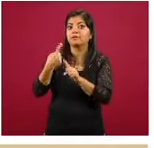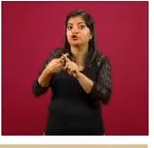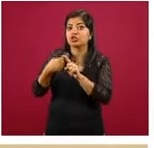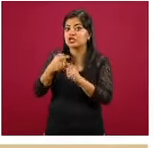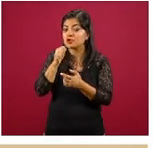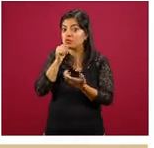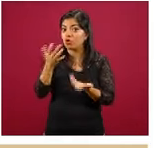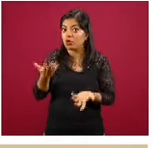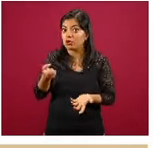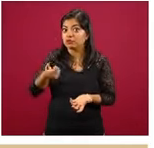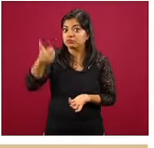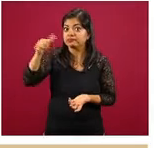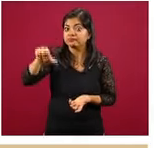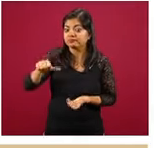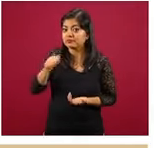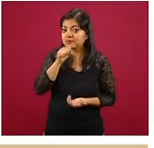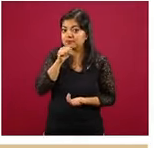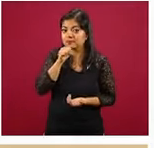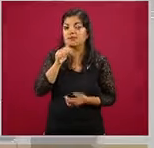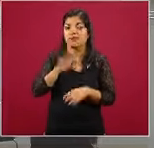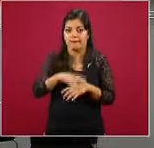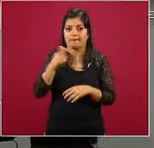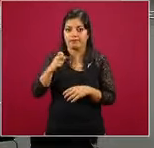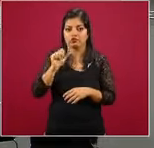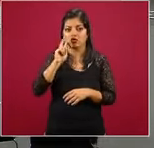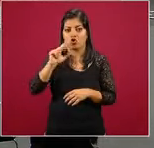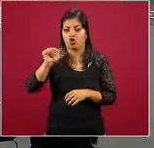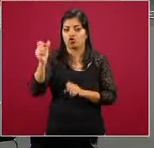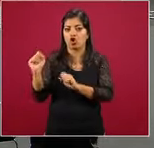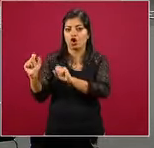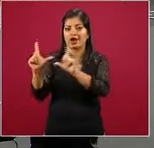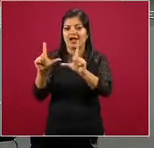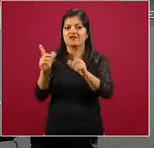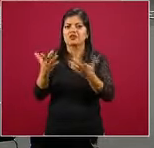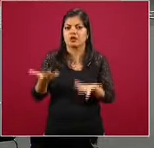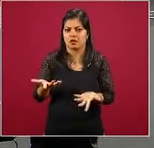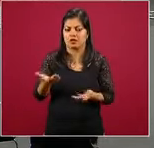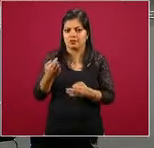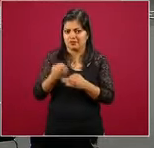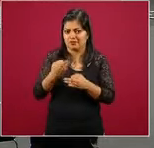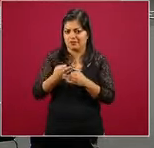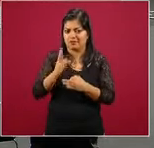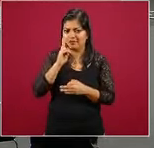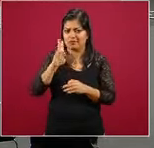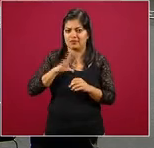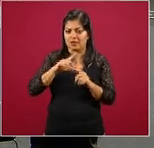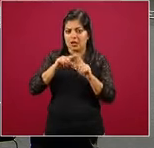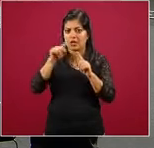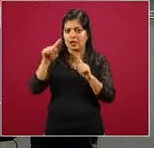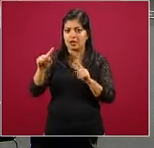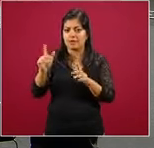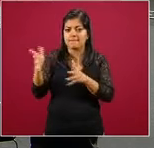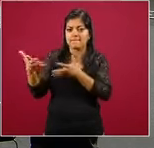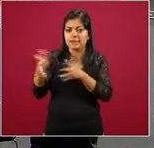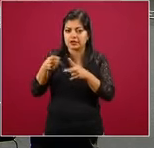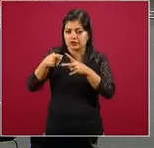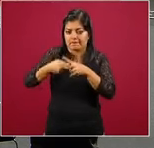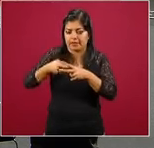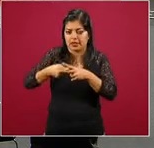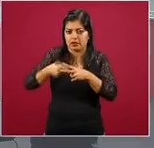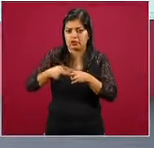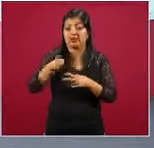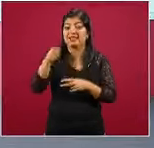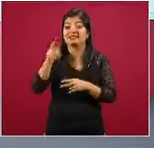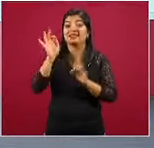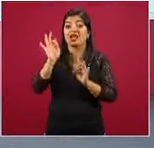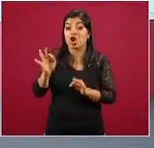de positividad y entonces veamos en la siguiente gráfica cuál es el comportamiento precisamente de esta línea ya de los casos estimados. Aquí ya están los